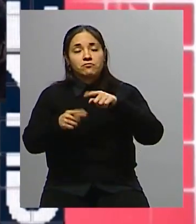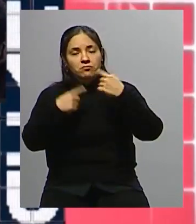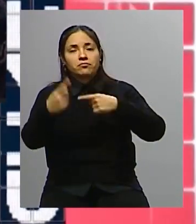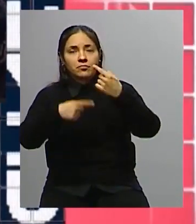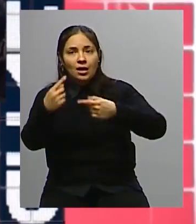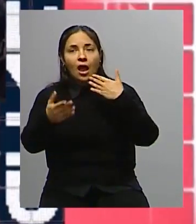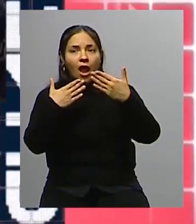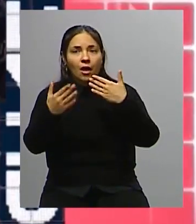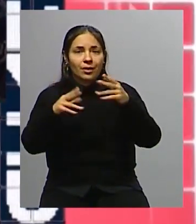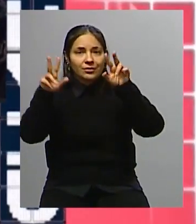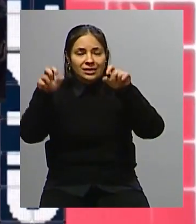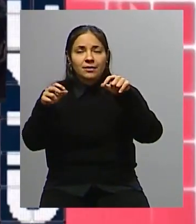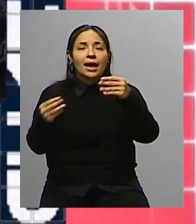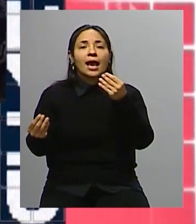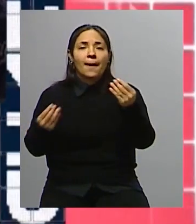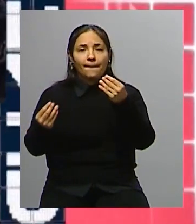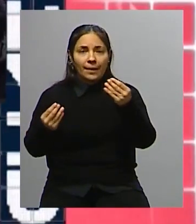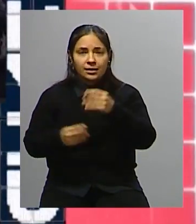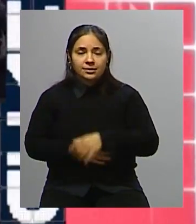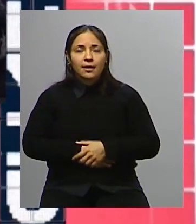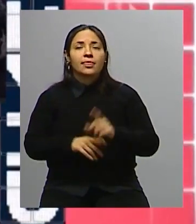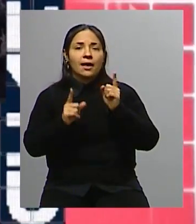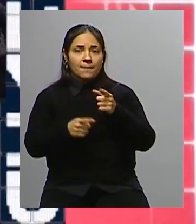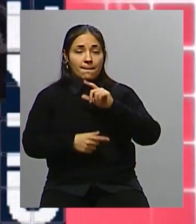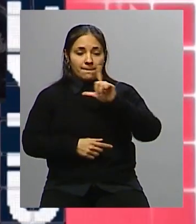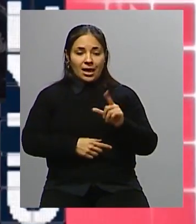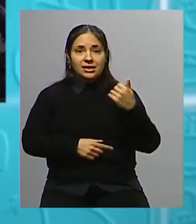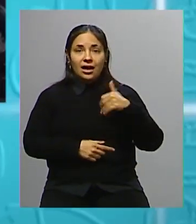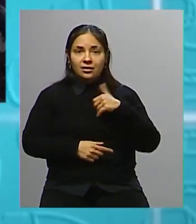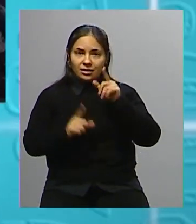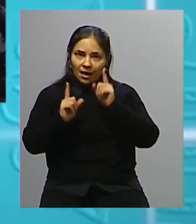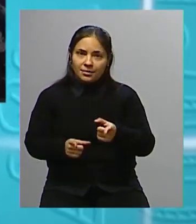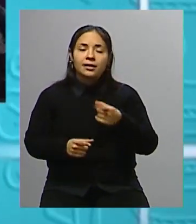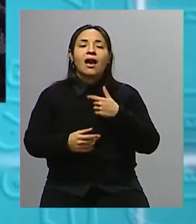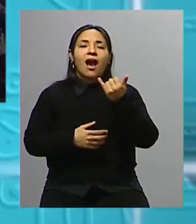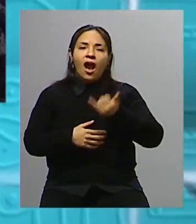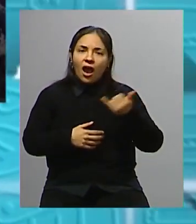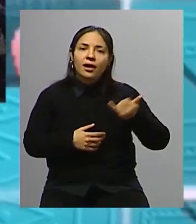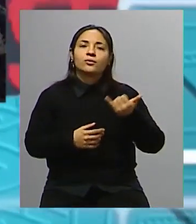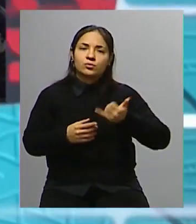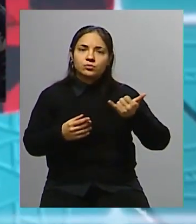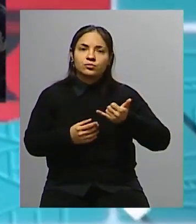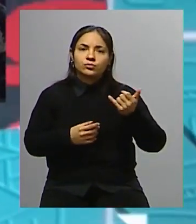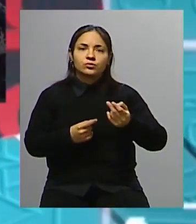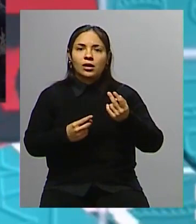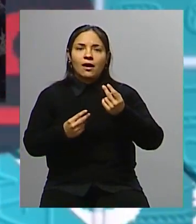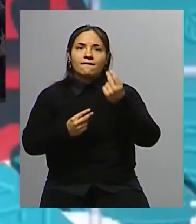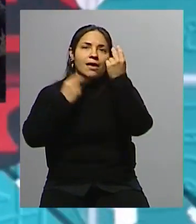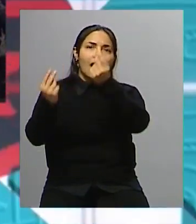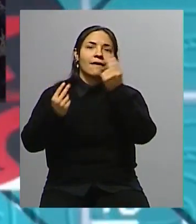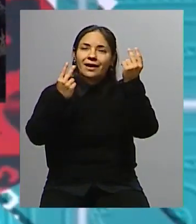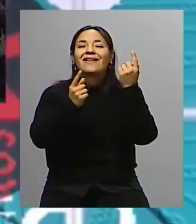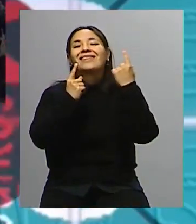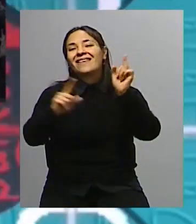en el próximo bloque de qué está pasando también en nuestro país, porque hay un fenómeno que se está dando de gente que obviamente se va en otras condiciones,